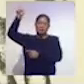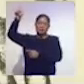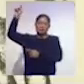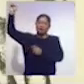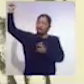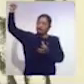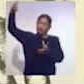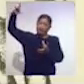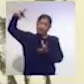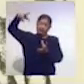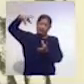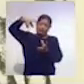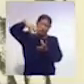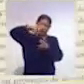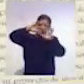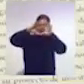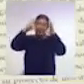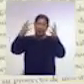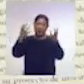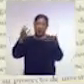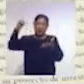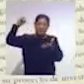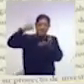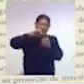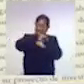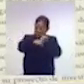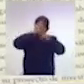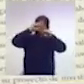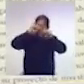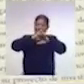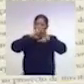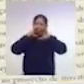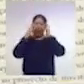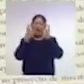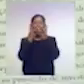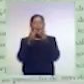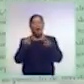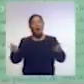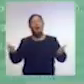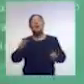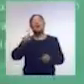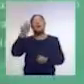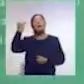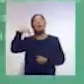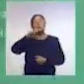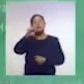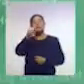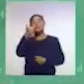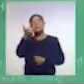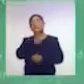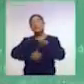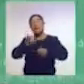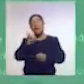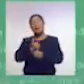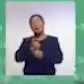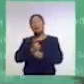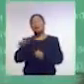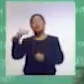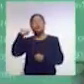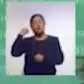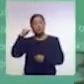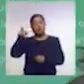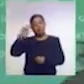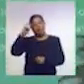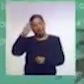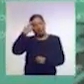de cometa o asteroide hace 66 millones de años en lo que ahora es la península de Yucatán, por ejemplo. Pero también, y aquí